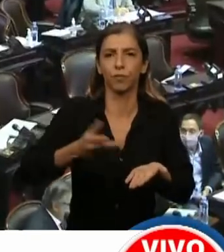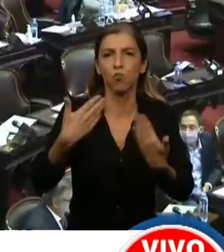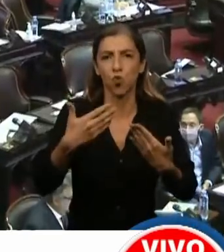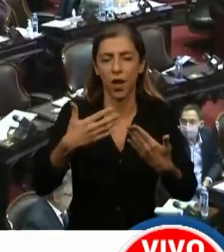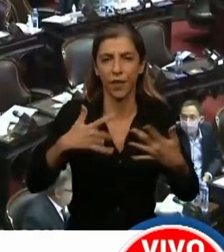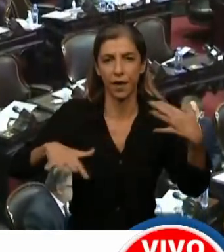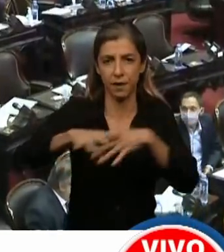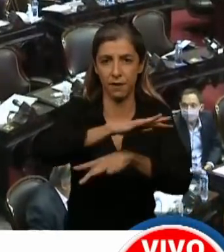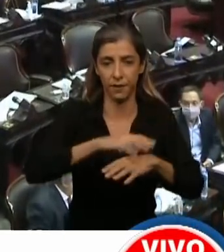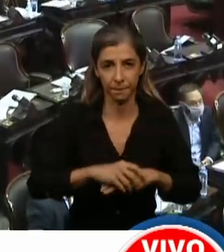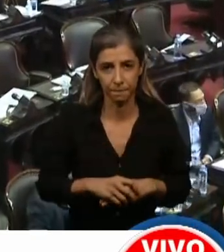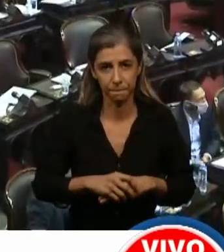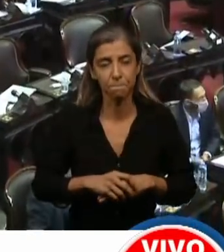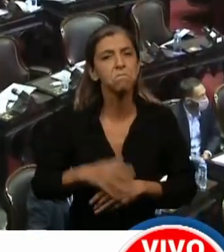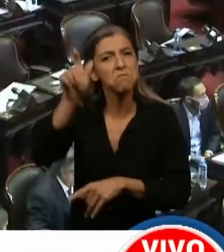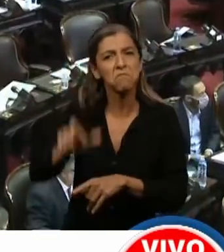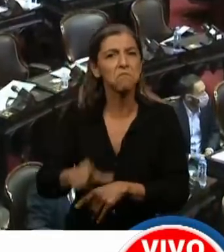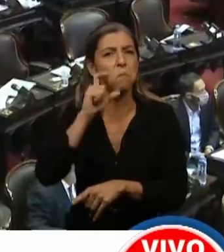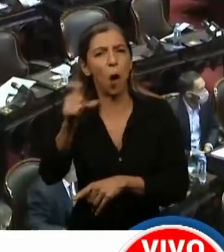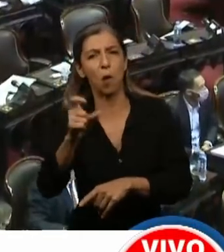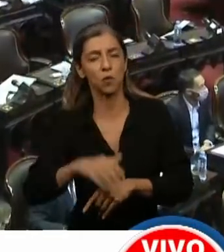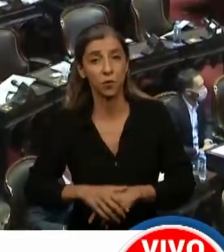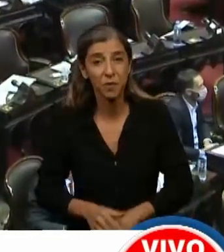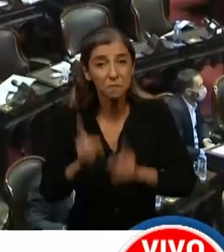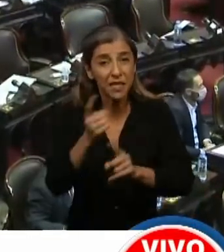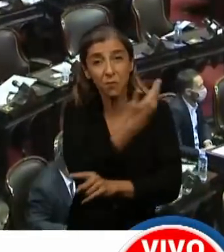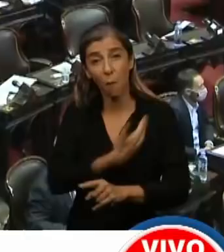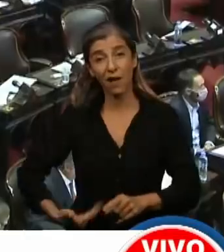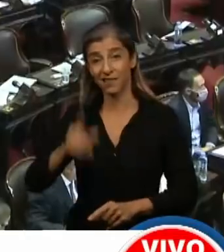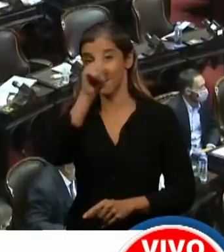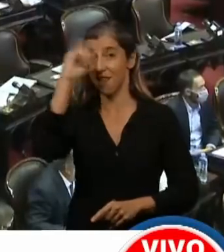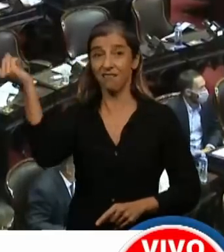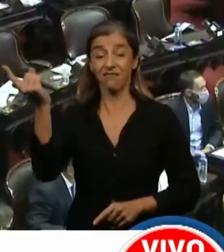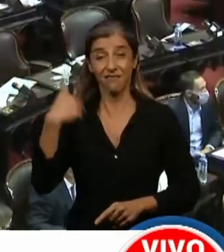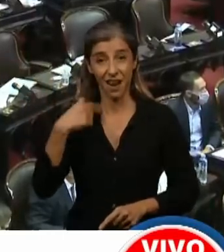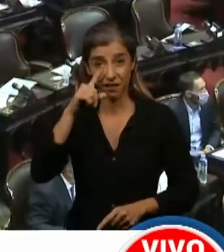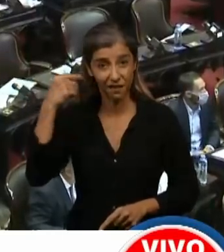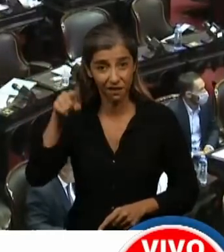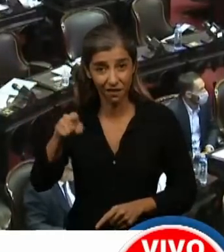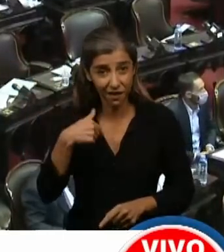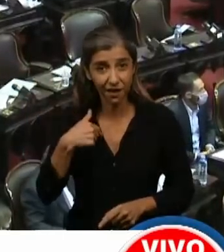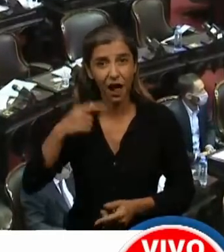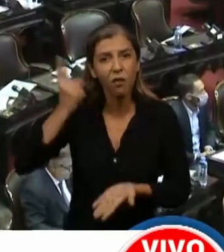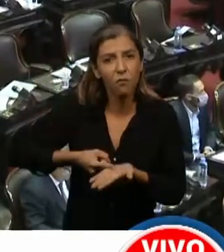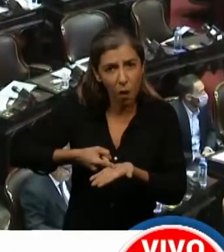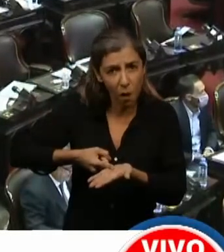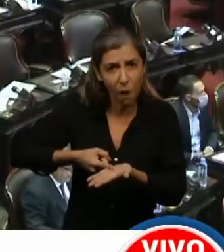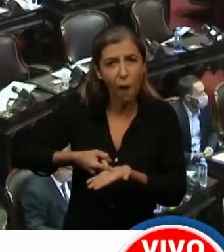su característica autoritaria el propio DNU del propio presidente actual de la Nación,